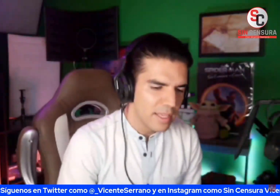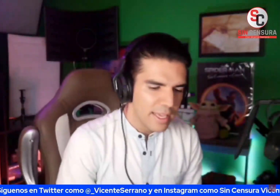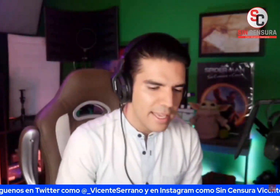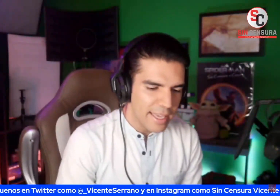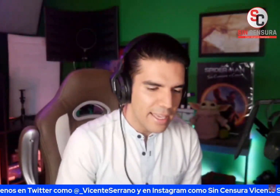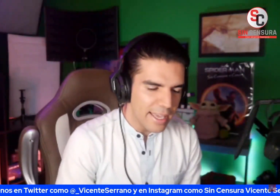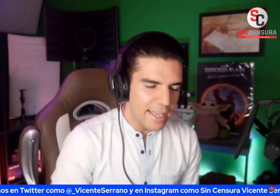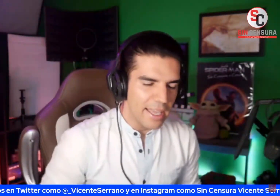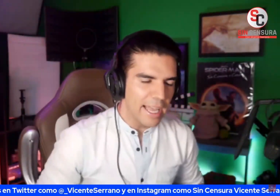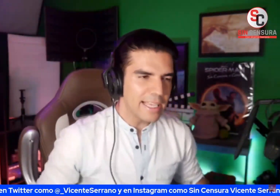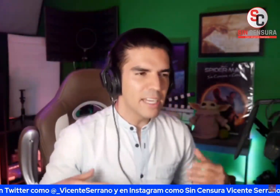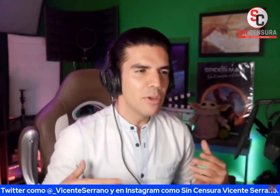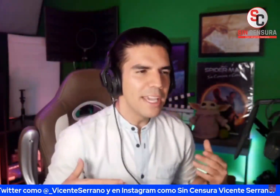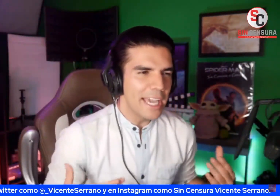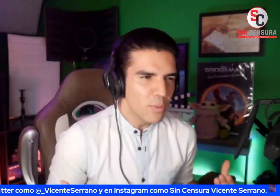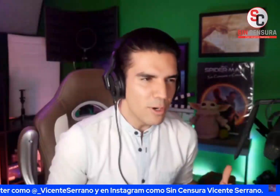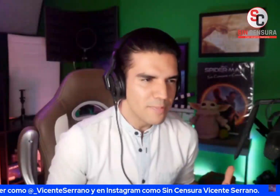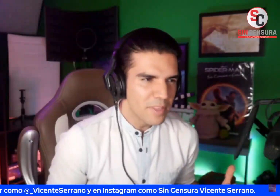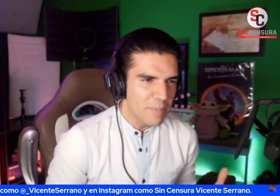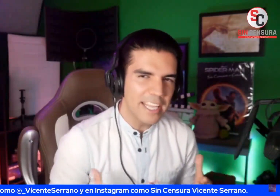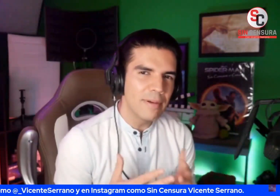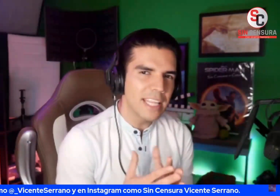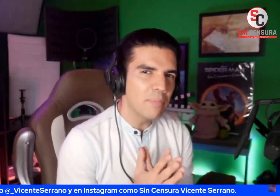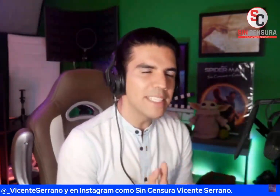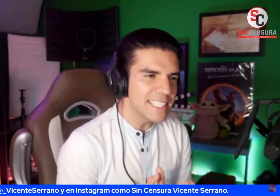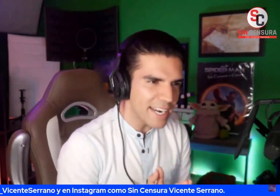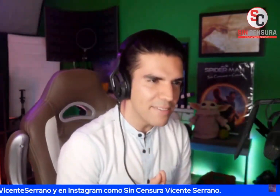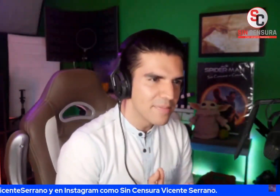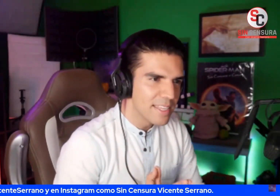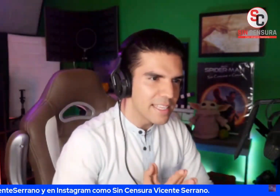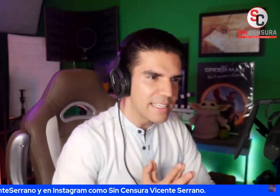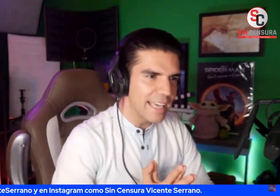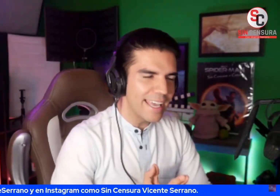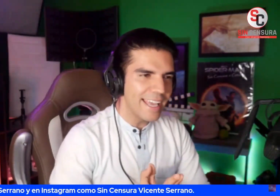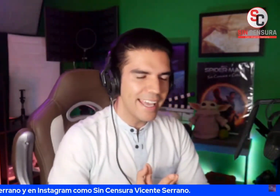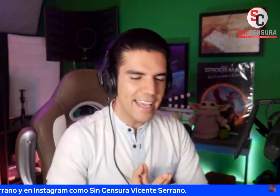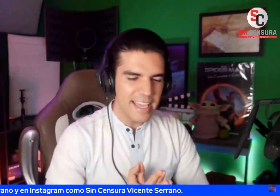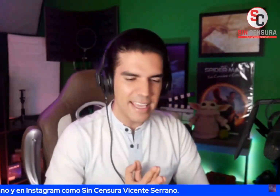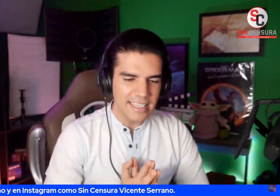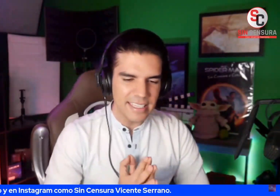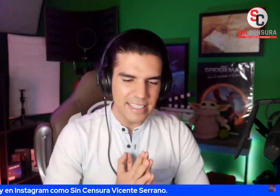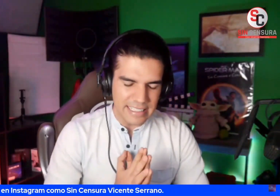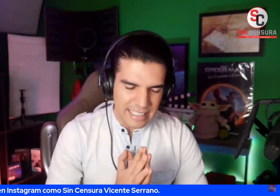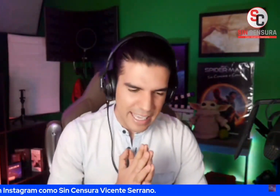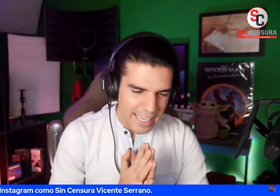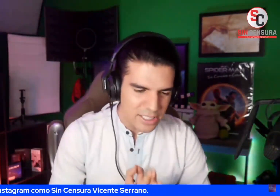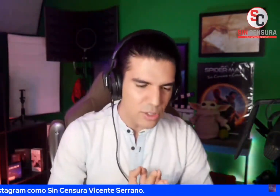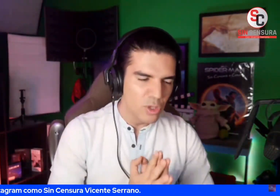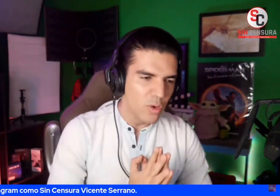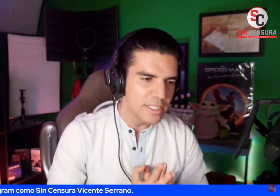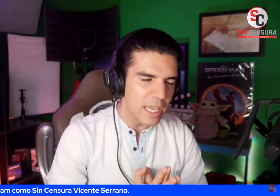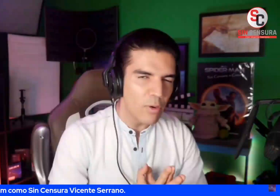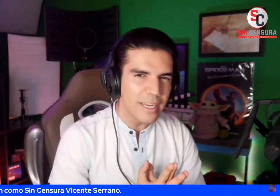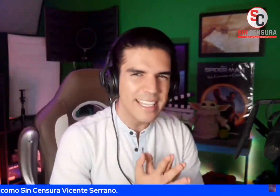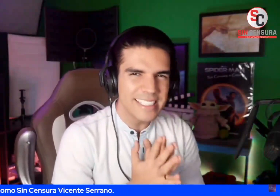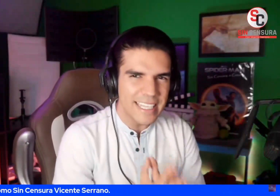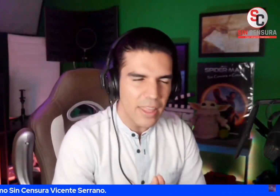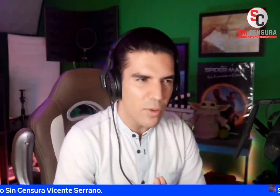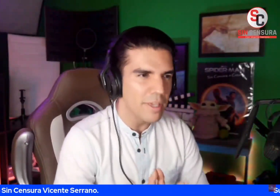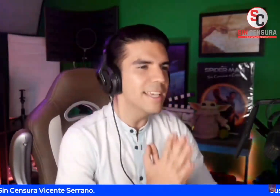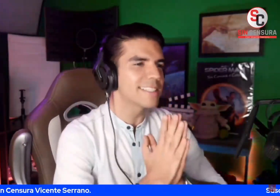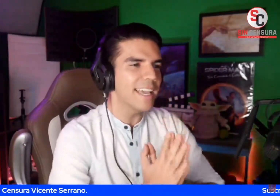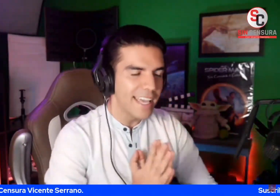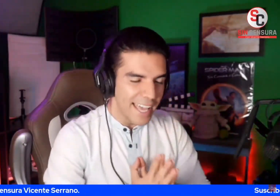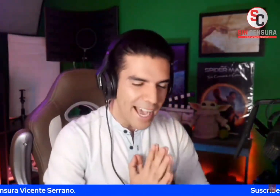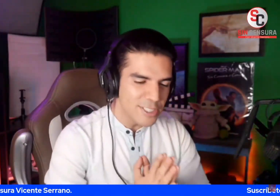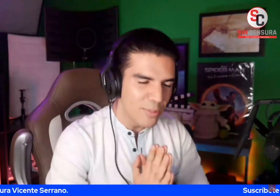Tren, hay que ser muy ingenuo para de verdad pensar que esto no está orquestado.